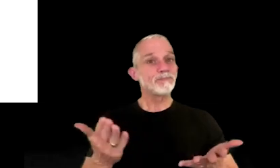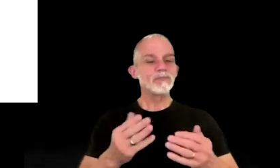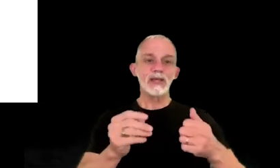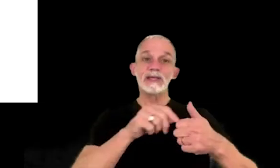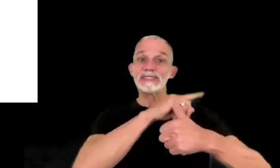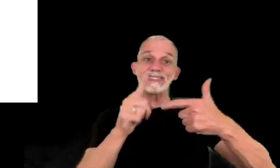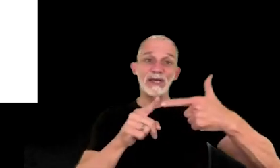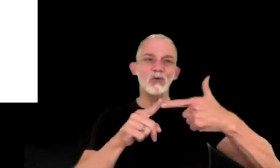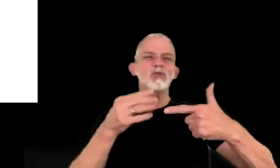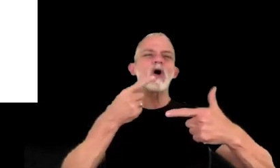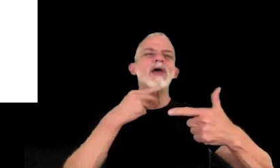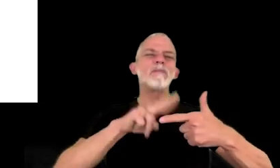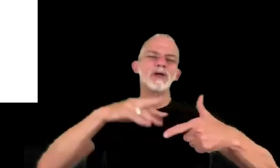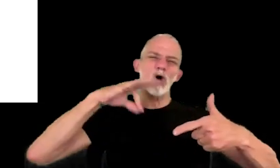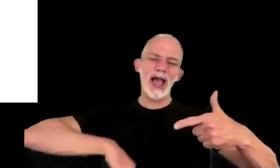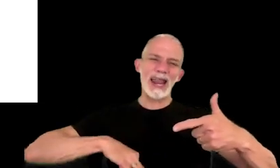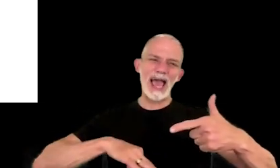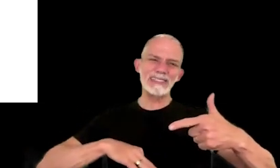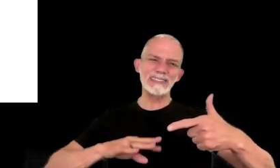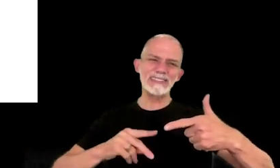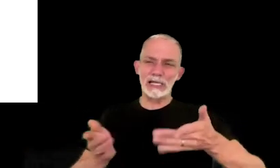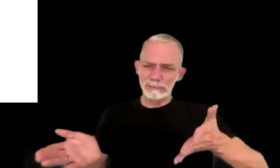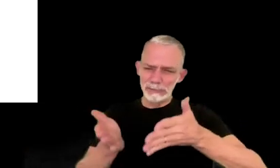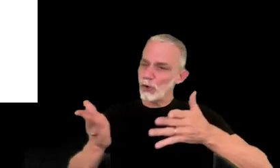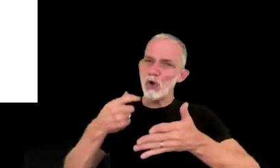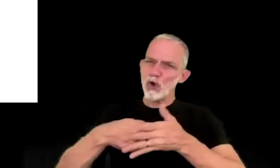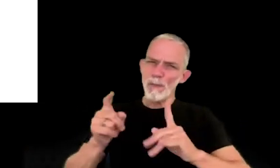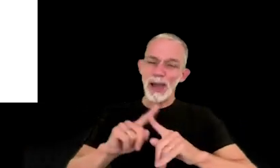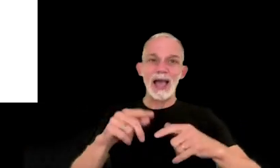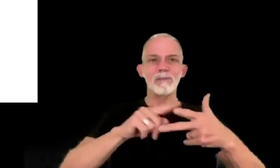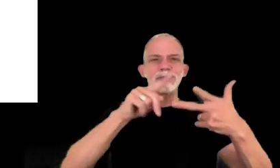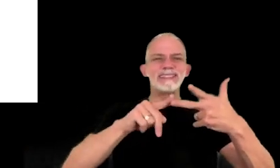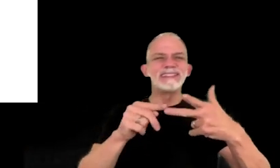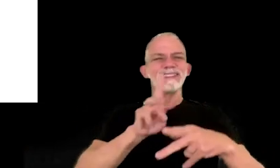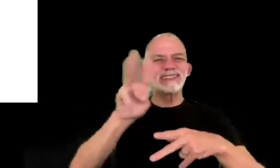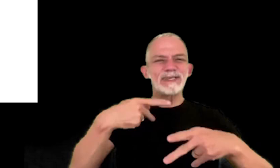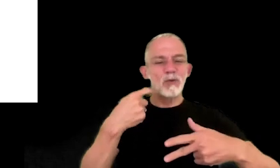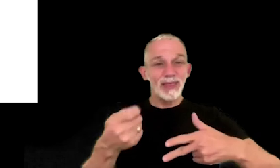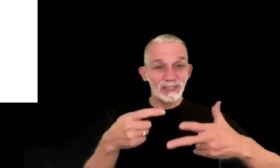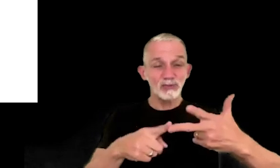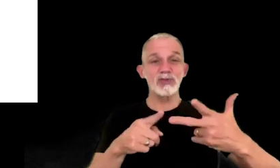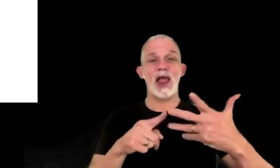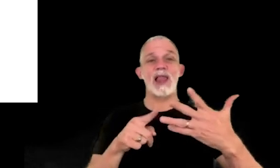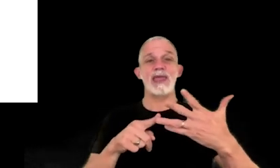sigue ganancias, contribuciones de seguridad social y combustible. ¿Está bien?